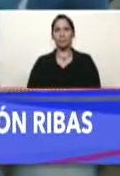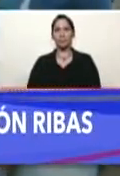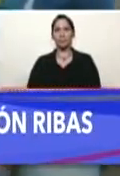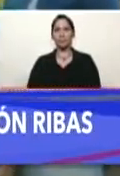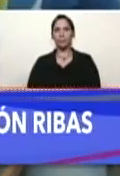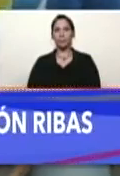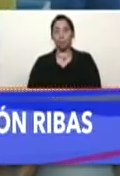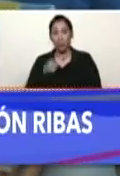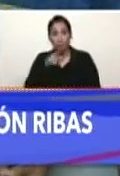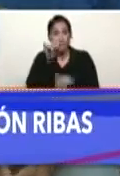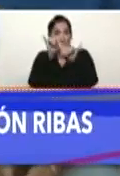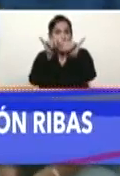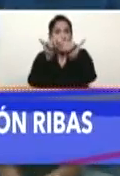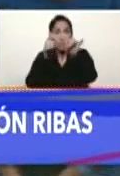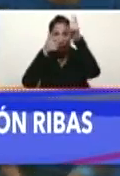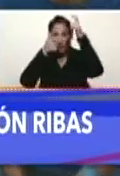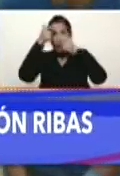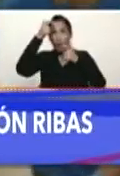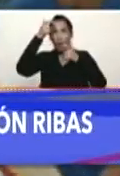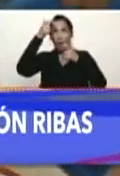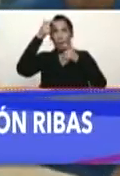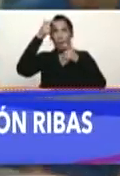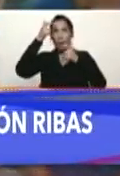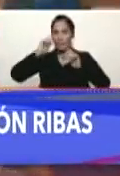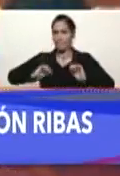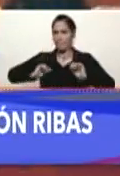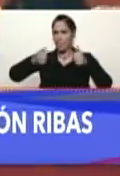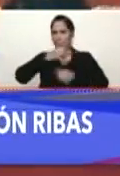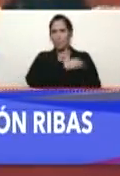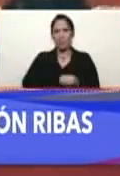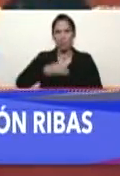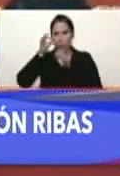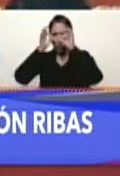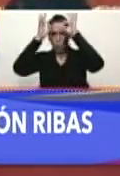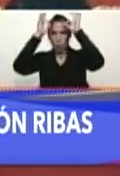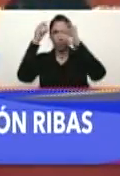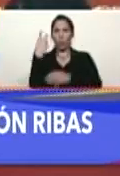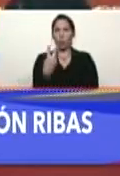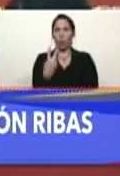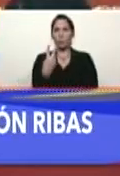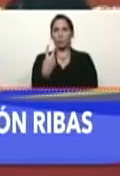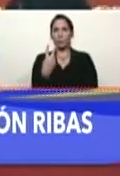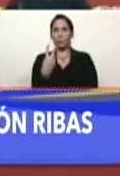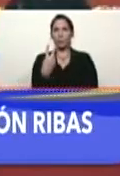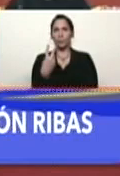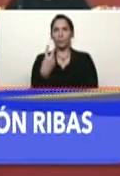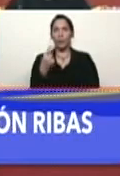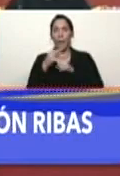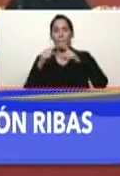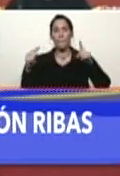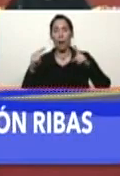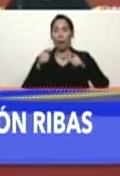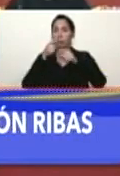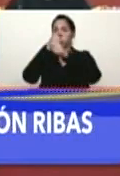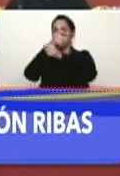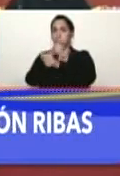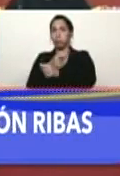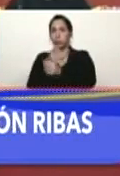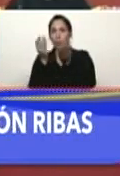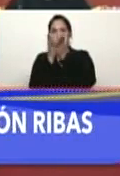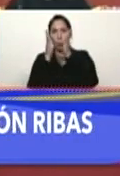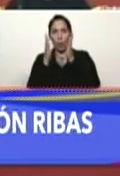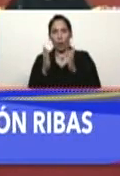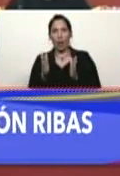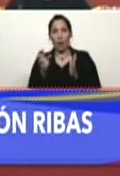Y ahí mismo el comandante Chávez lanzó la misión Robinson 2 para sacar la primaria.